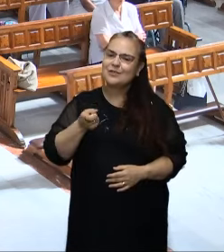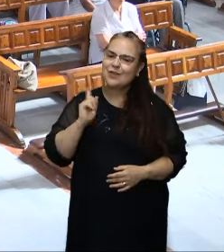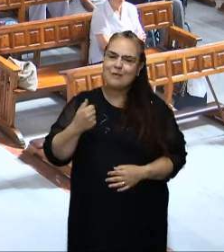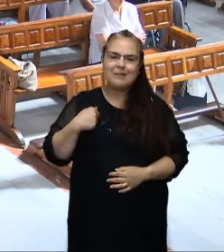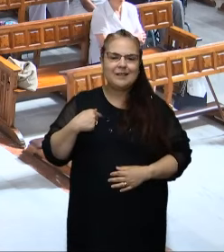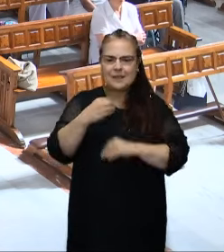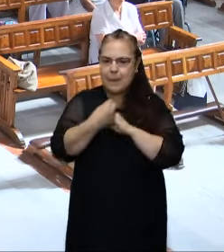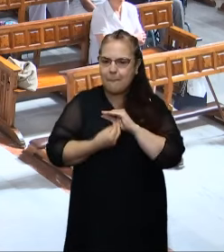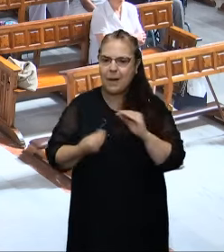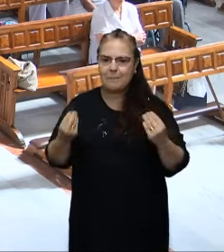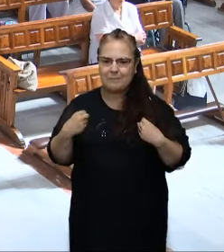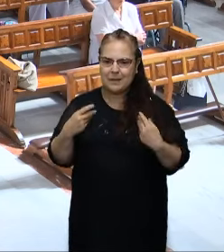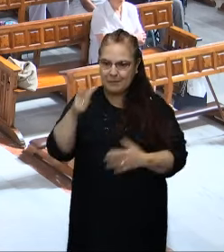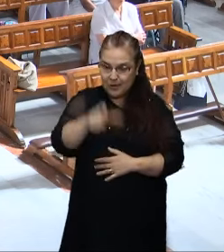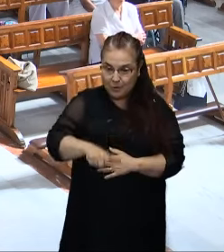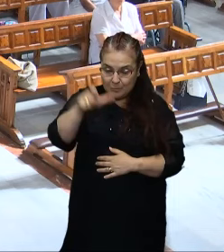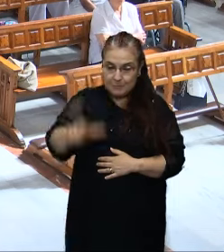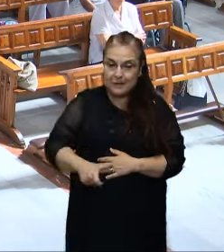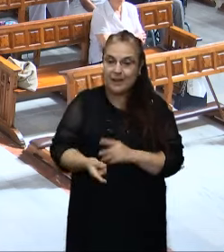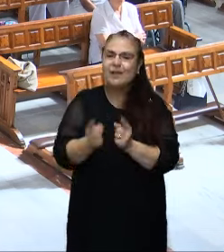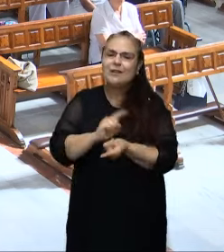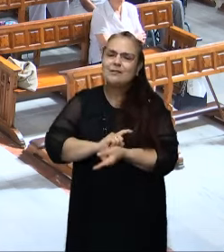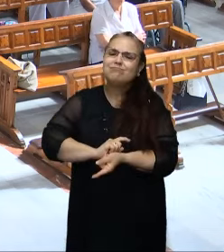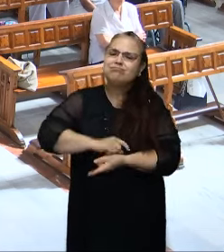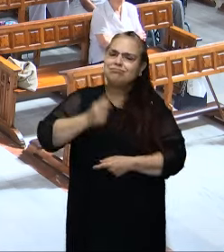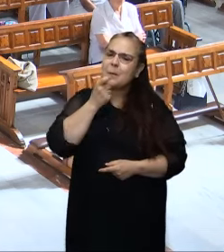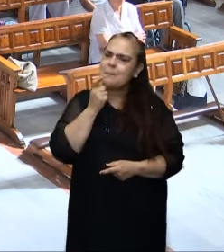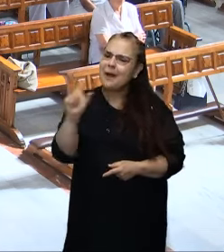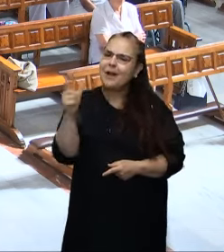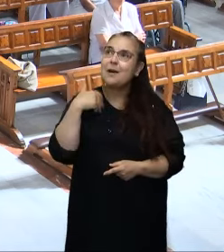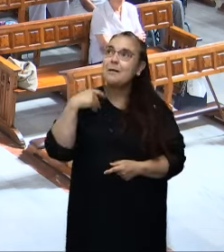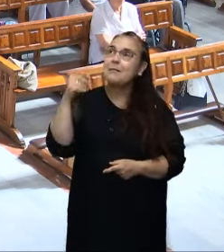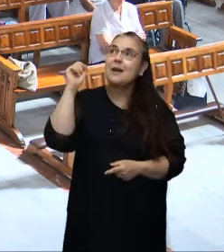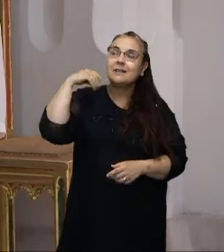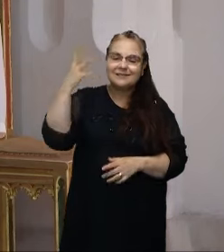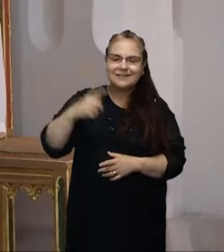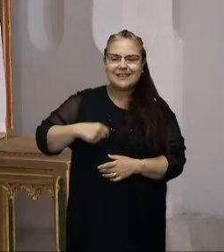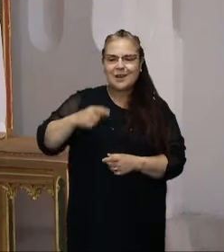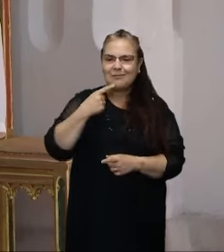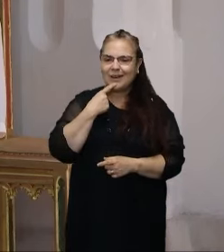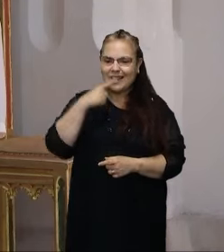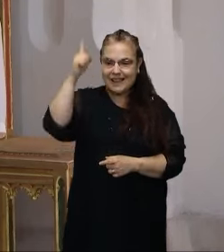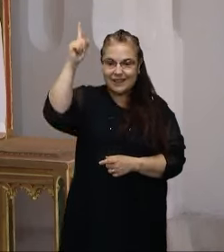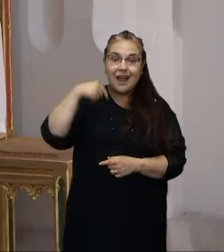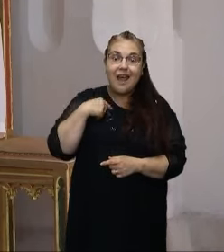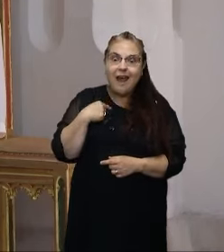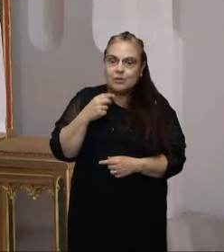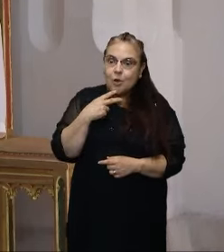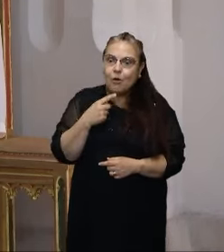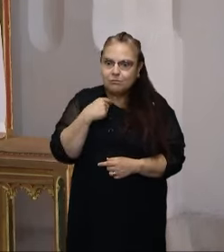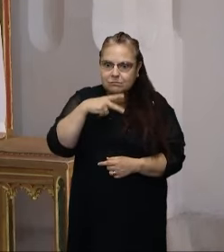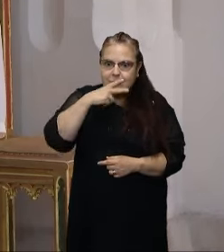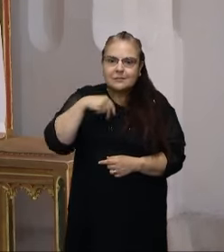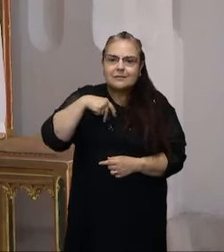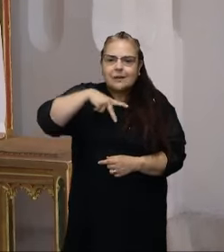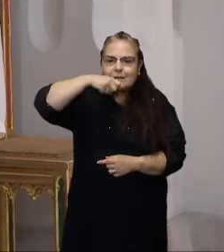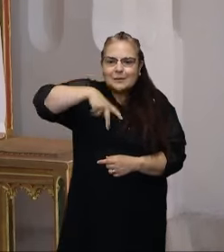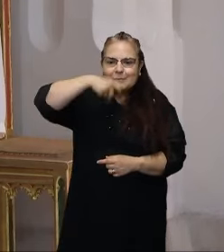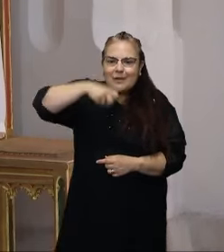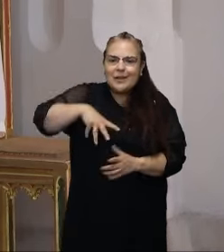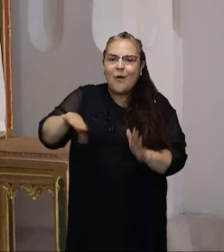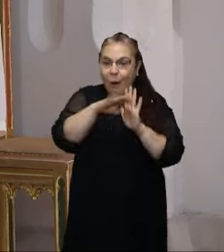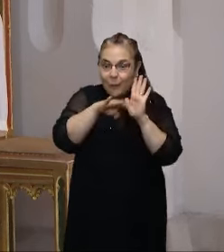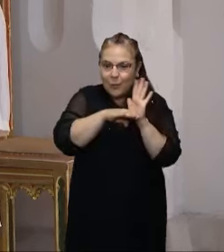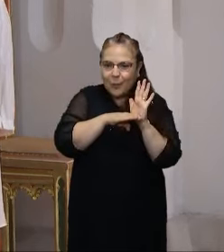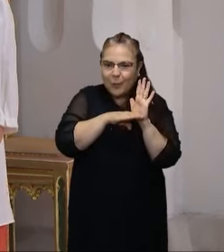el hombre, sino de toda palabra que sale de la boca de Dios. Abro la boca y respiro, ansiando tus